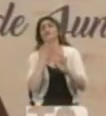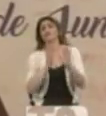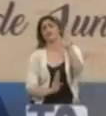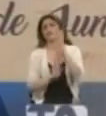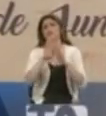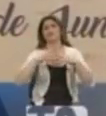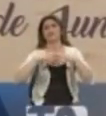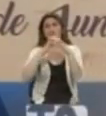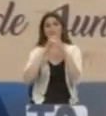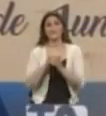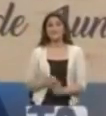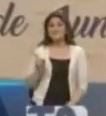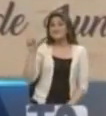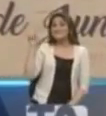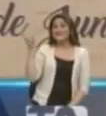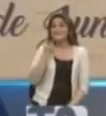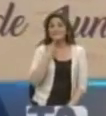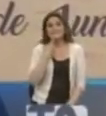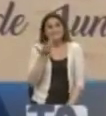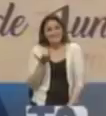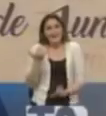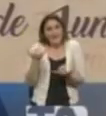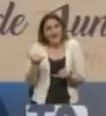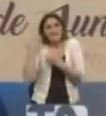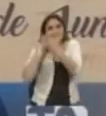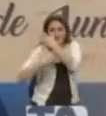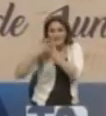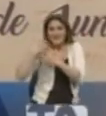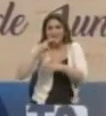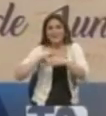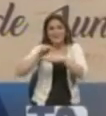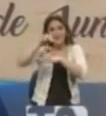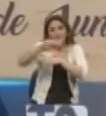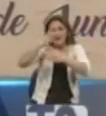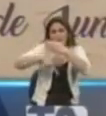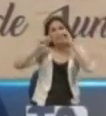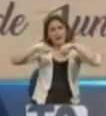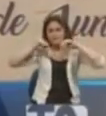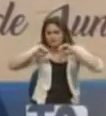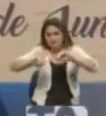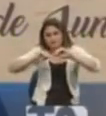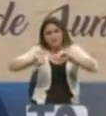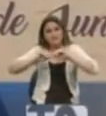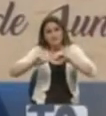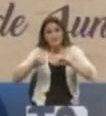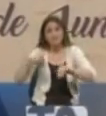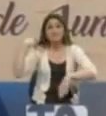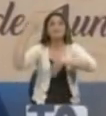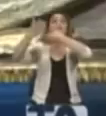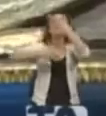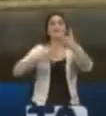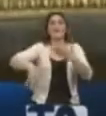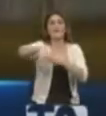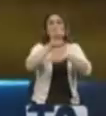seguir viviendo en nuestros hijos, en nuestros nietos y en la sociedad. En la sociedad que se seguirá